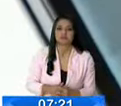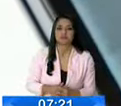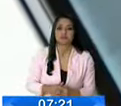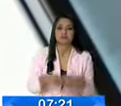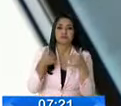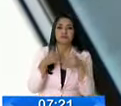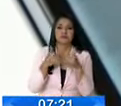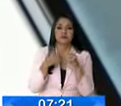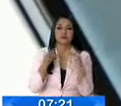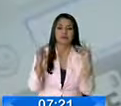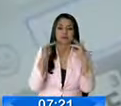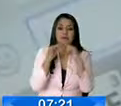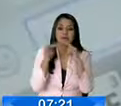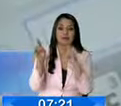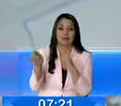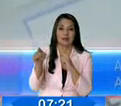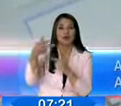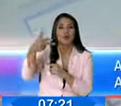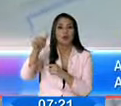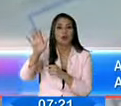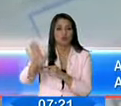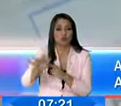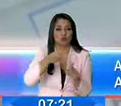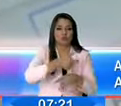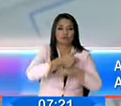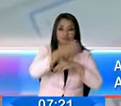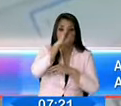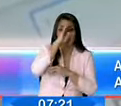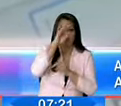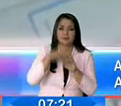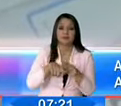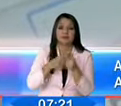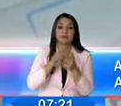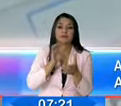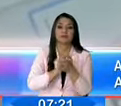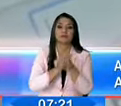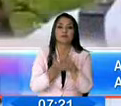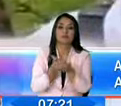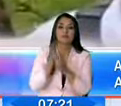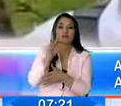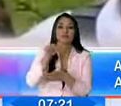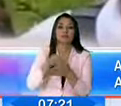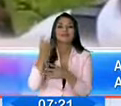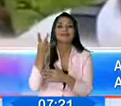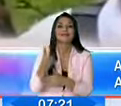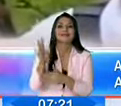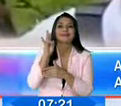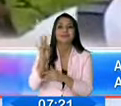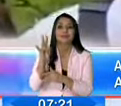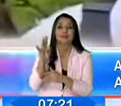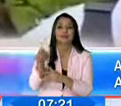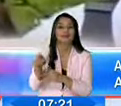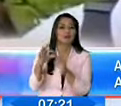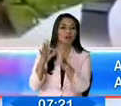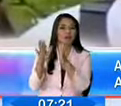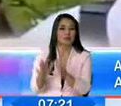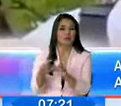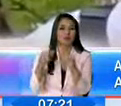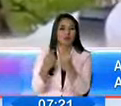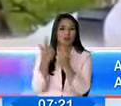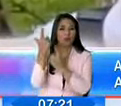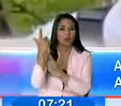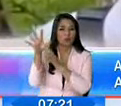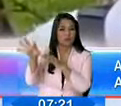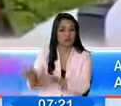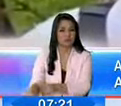entre alias Guacho y un alto jefe policial habría iniciado en noviembre de 2017, luego de que varios compañeros del disidente fueran arrestados